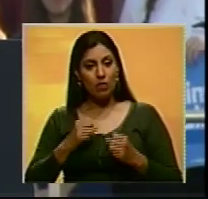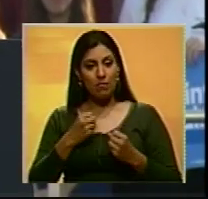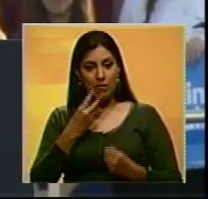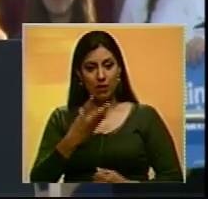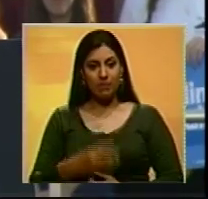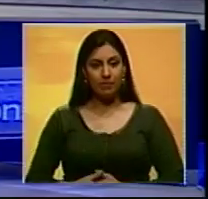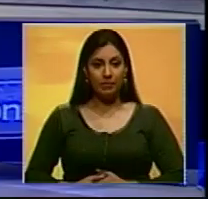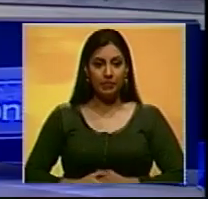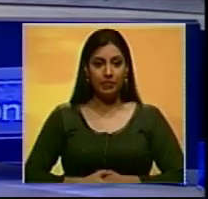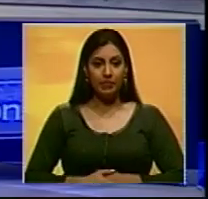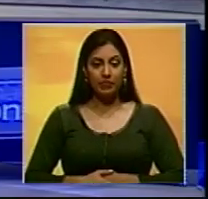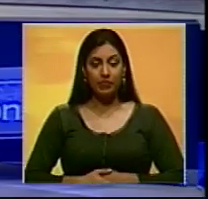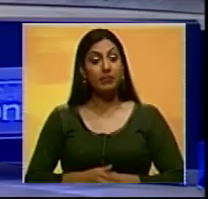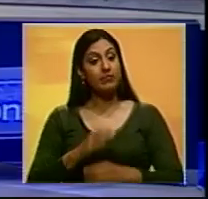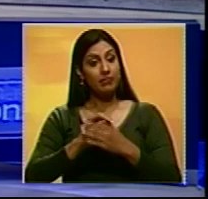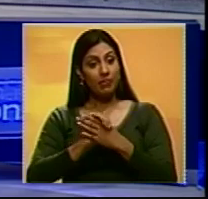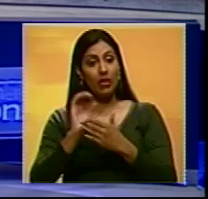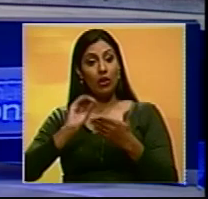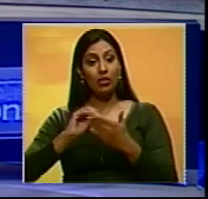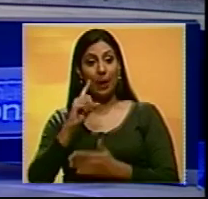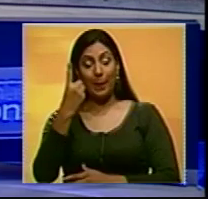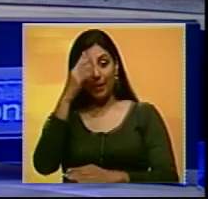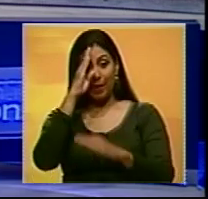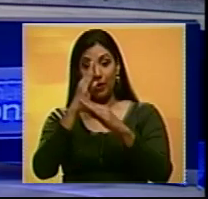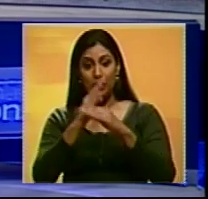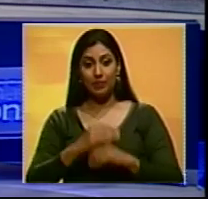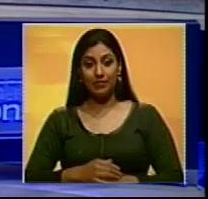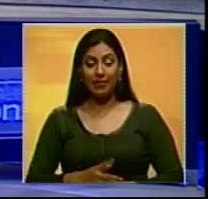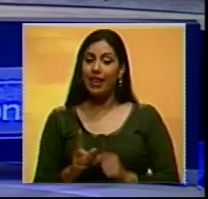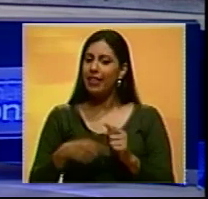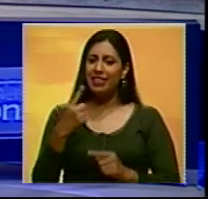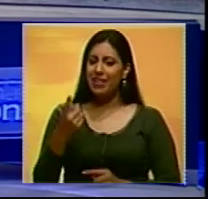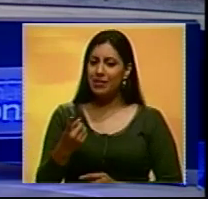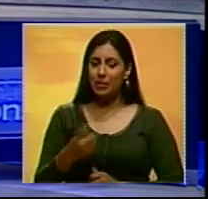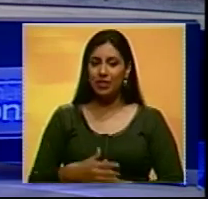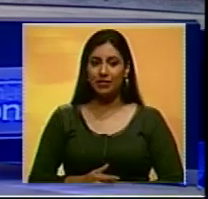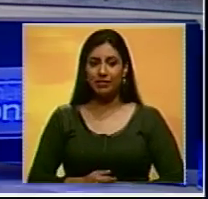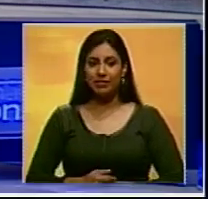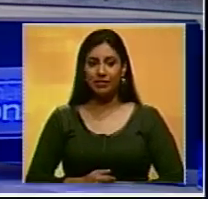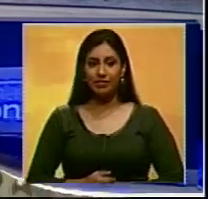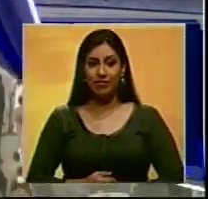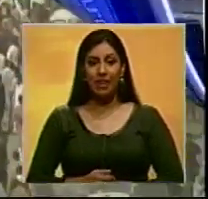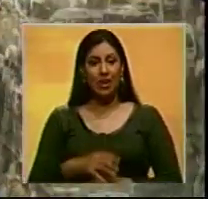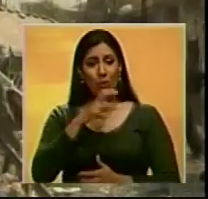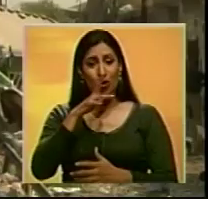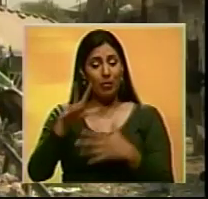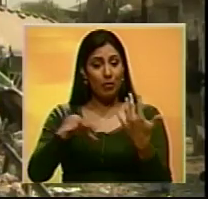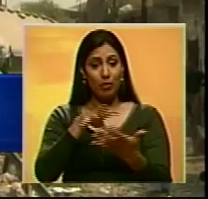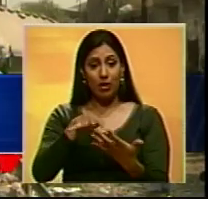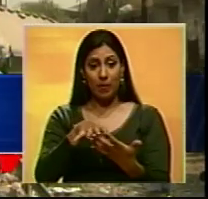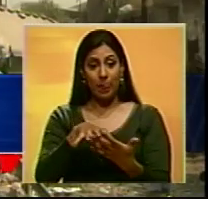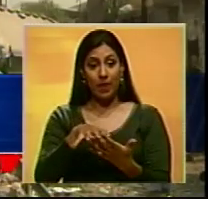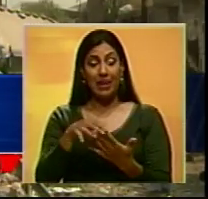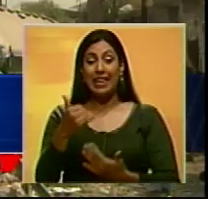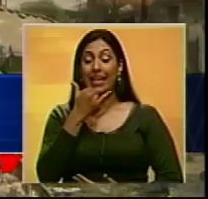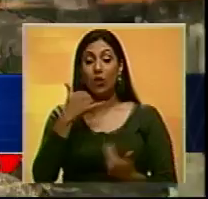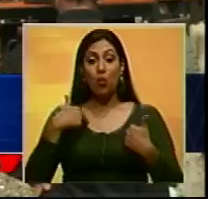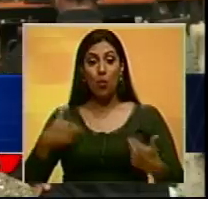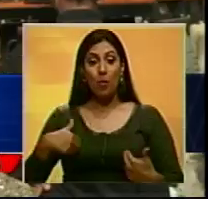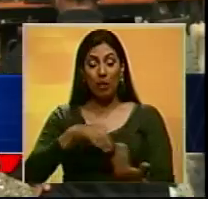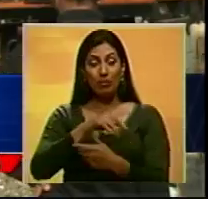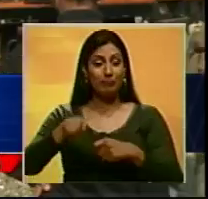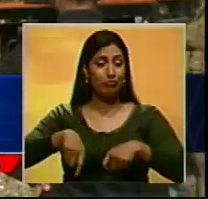concretas. Amigos, es momento de hacer nuestra primera pausa. Al regreso. Tragedia. Error humano